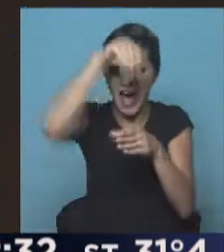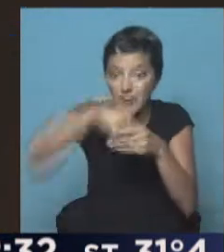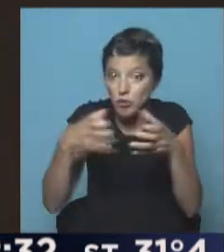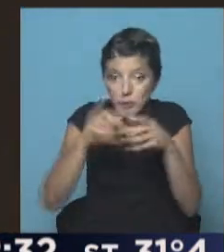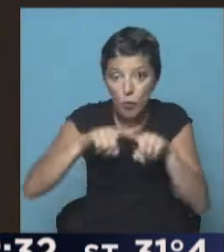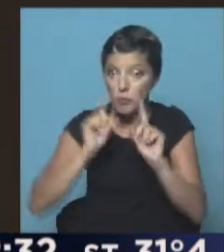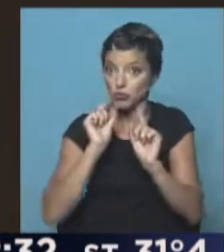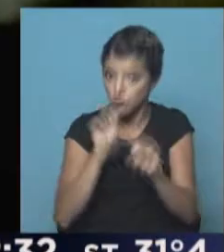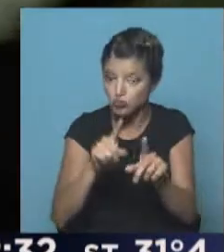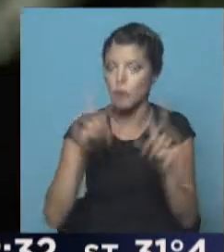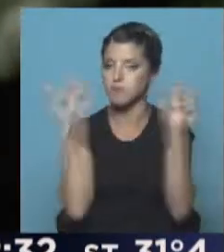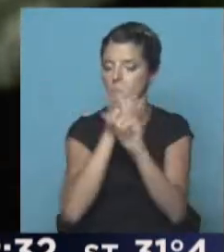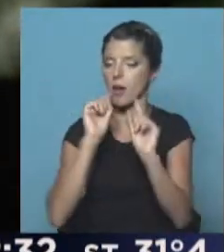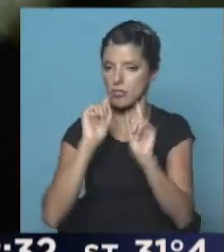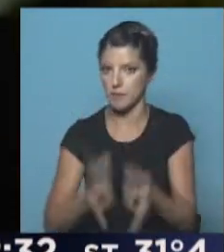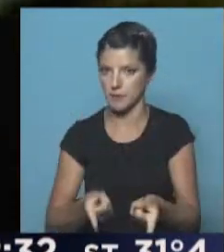gobernante